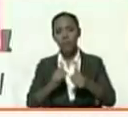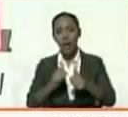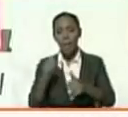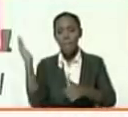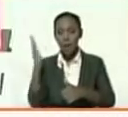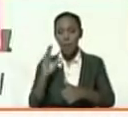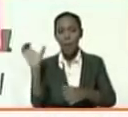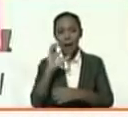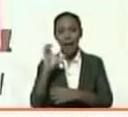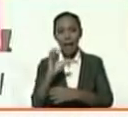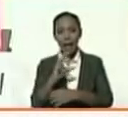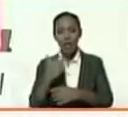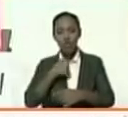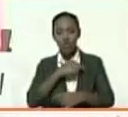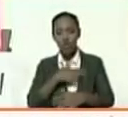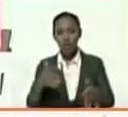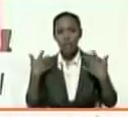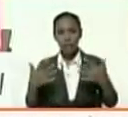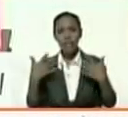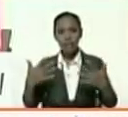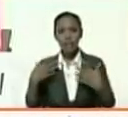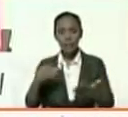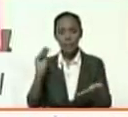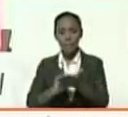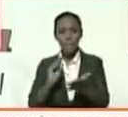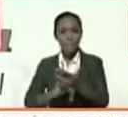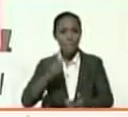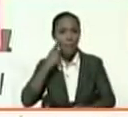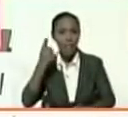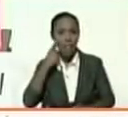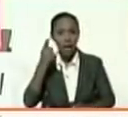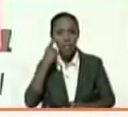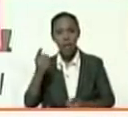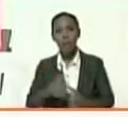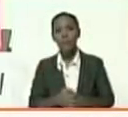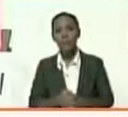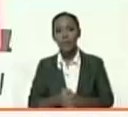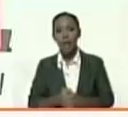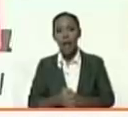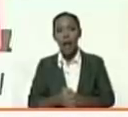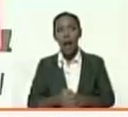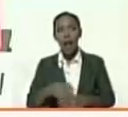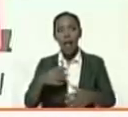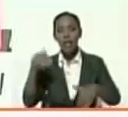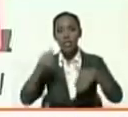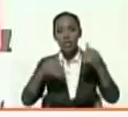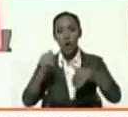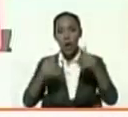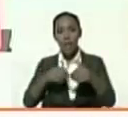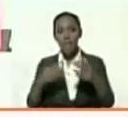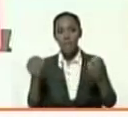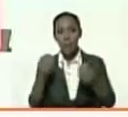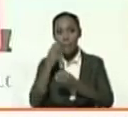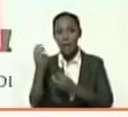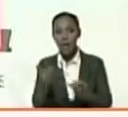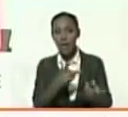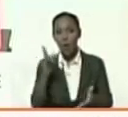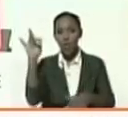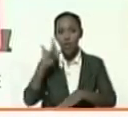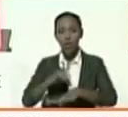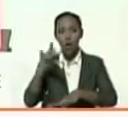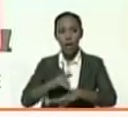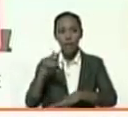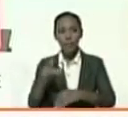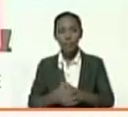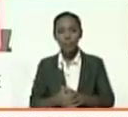estamos en alerta permanente, todos y cada uno de los venezolanos. Elecciones bienvenidas cuando toquen en Bolivia y